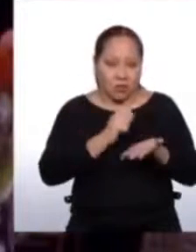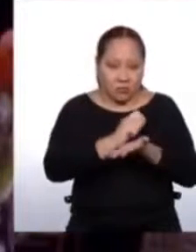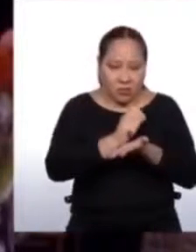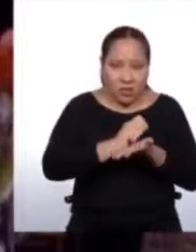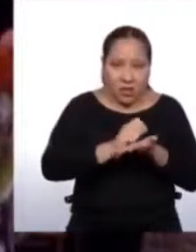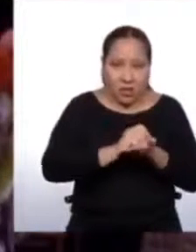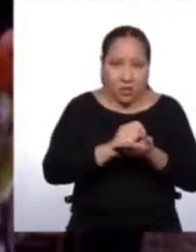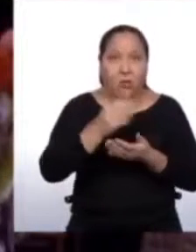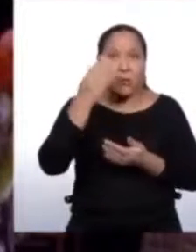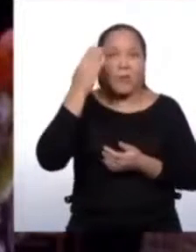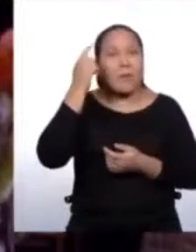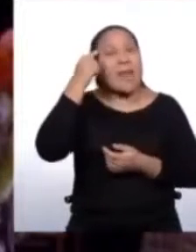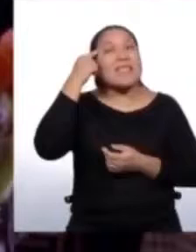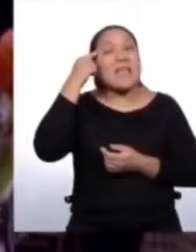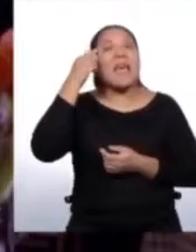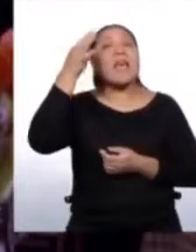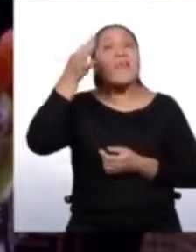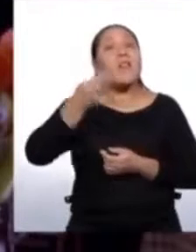funerario,